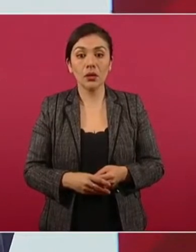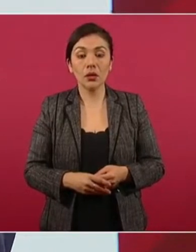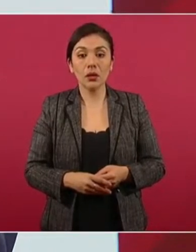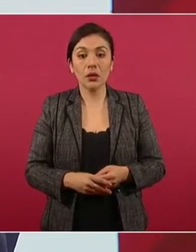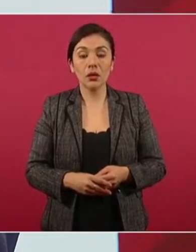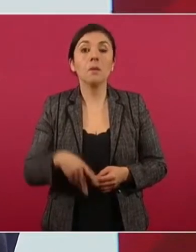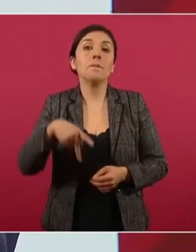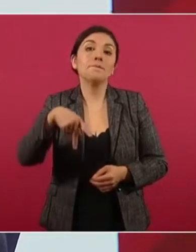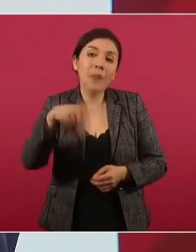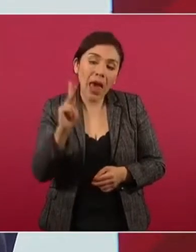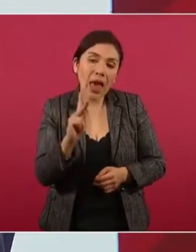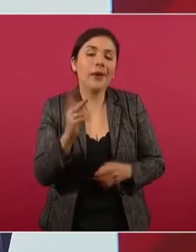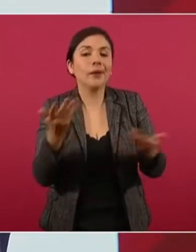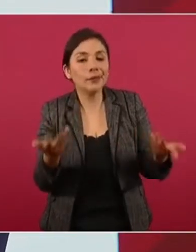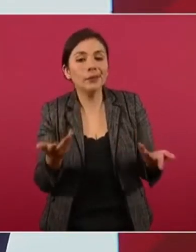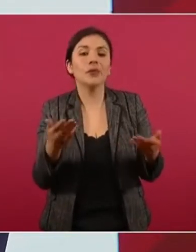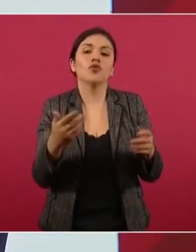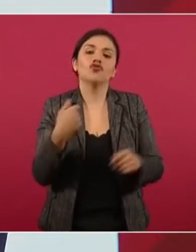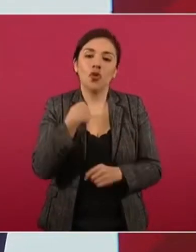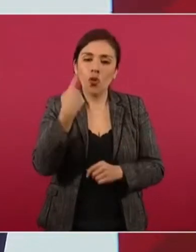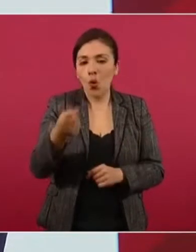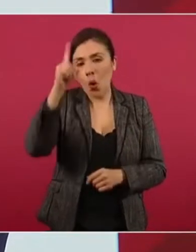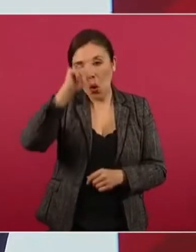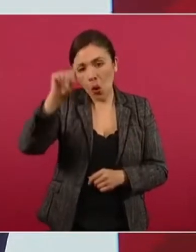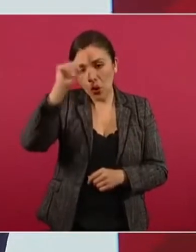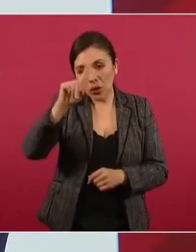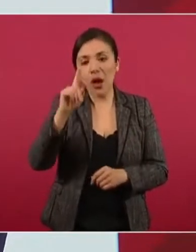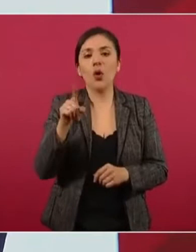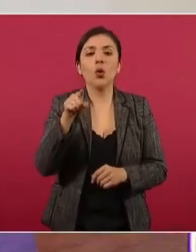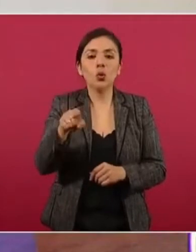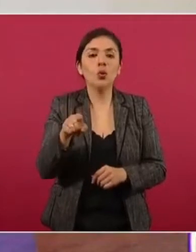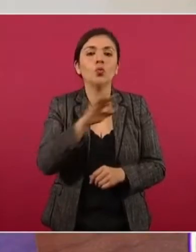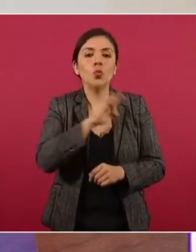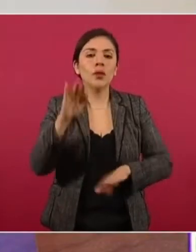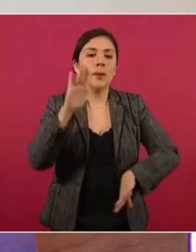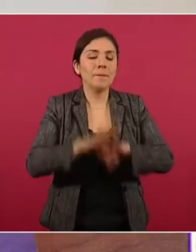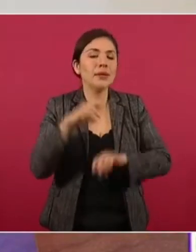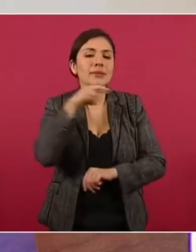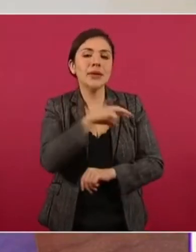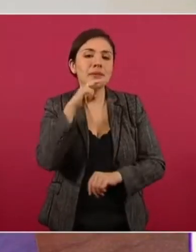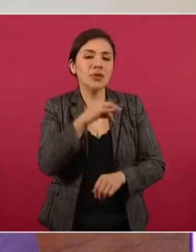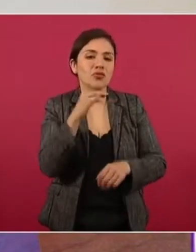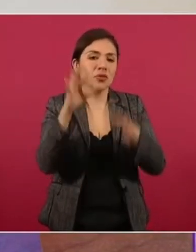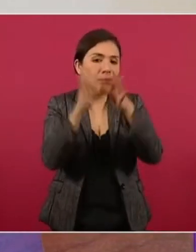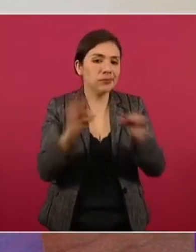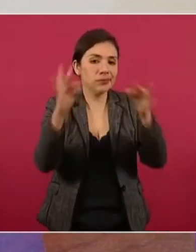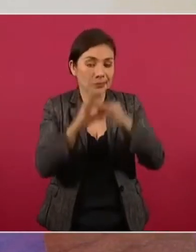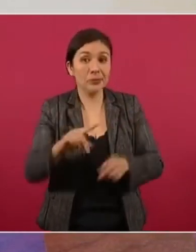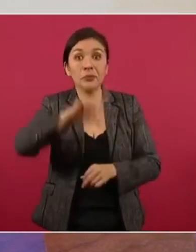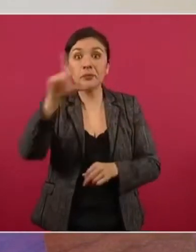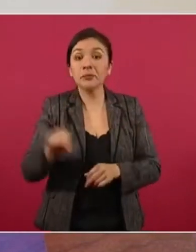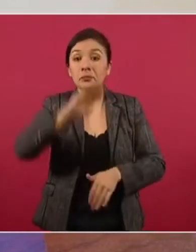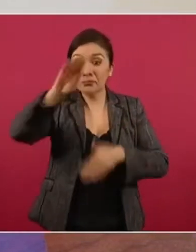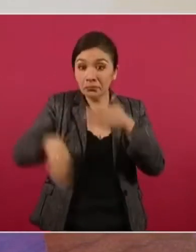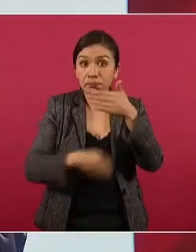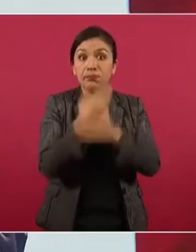les sugiero que traten de informarlo lo más pronto posible. Y al día